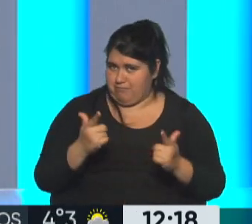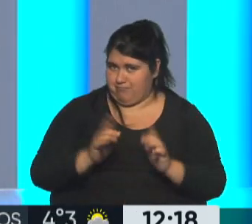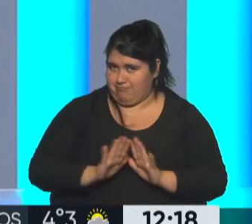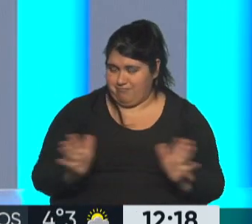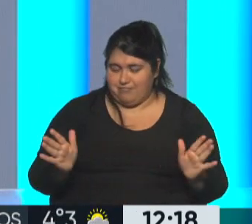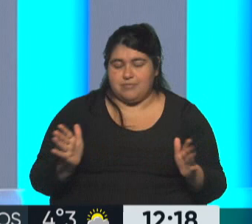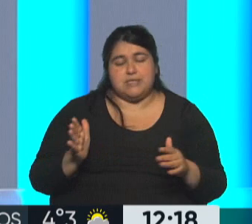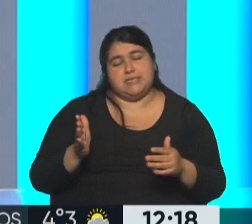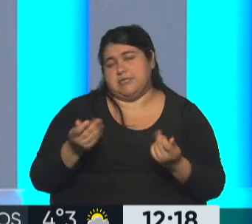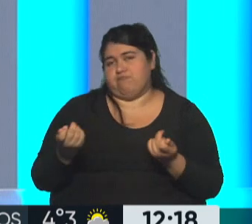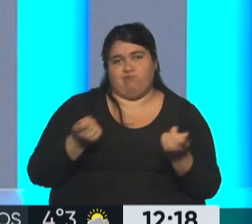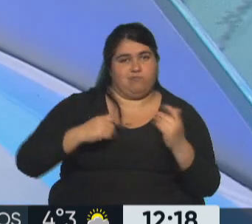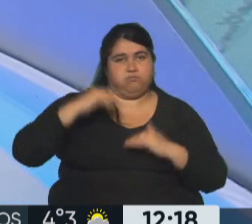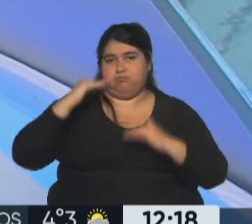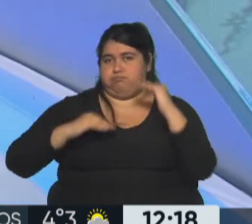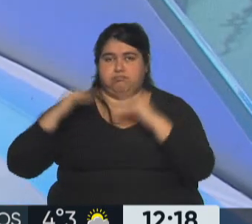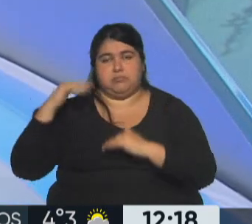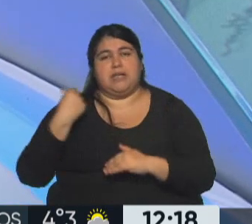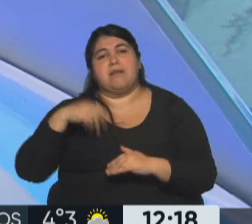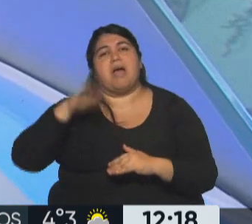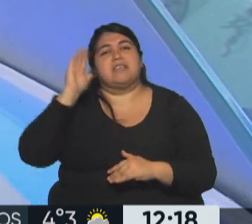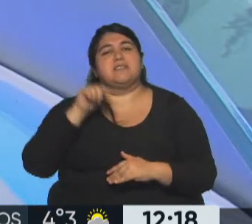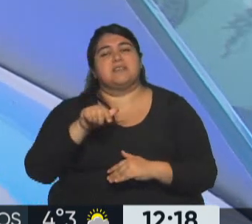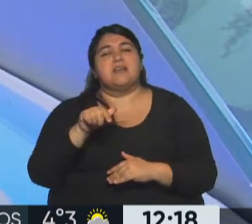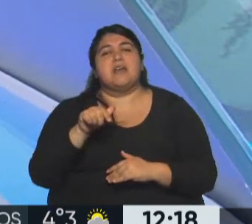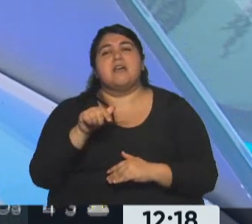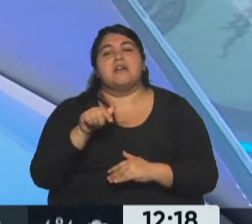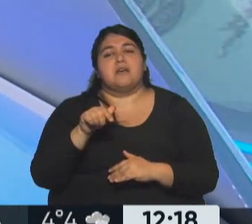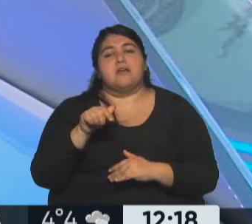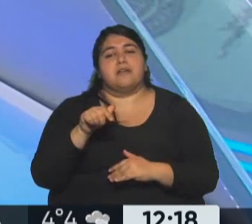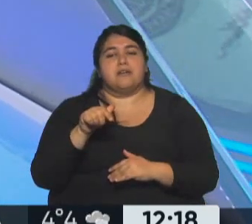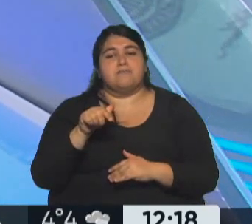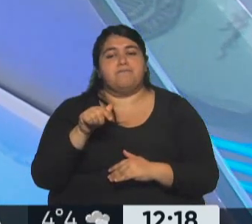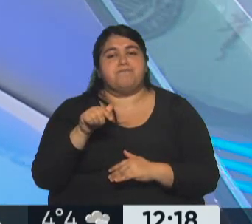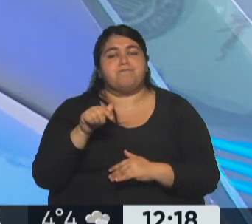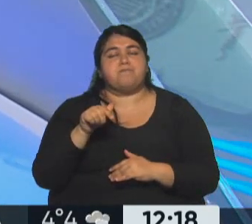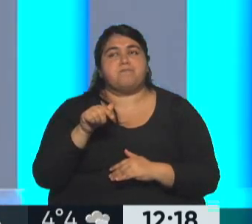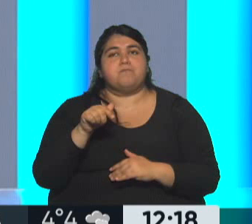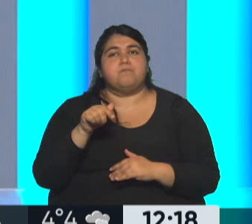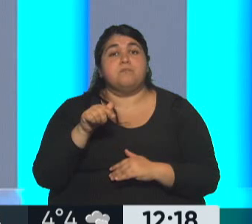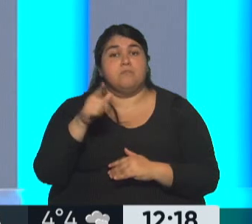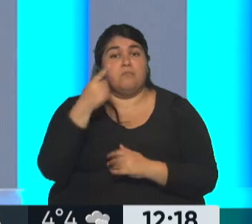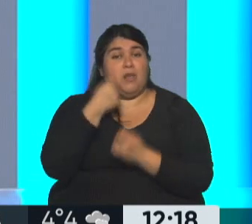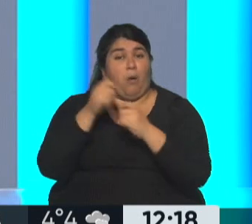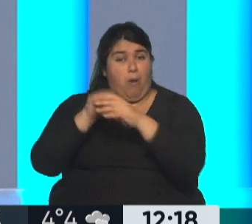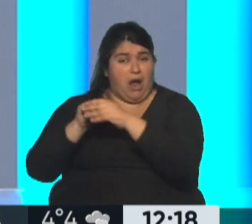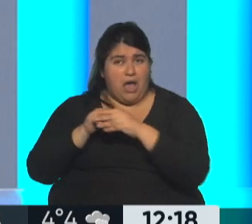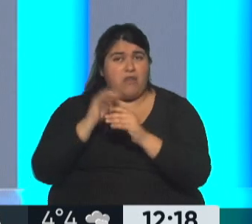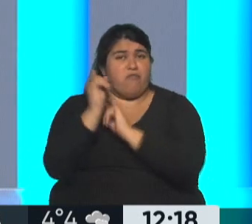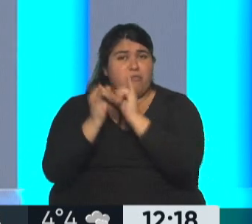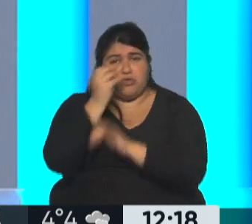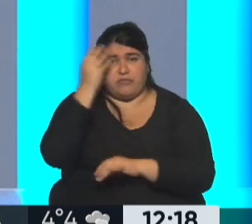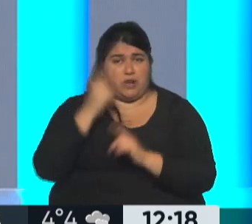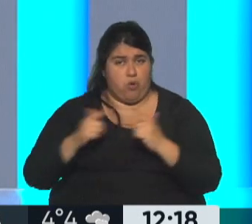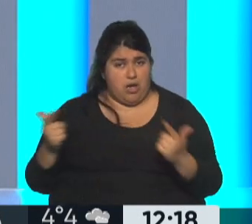alguna Aparentemente en alguna de las de estas llamadas Cuevas a entidades bancarias no se dio información oficial